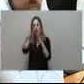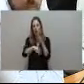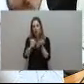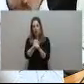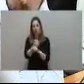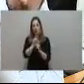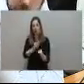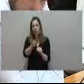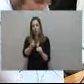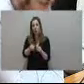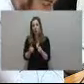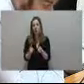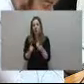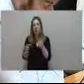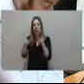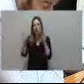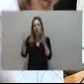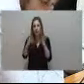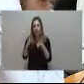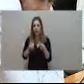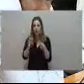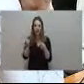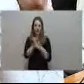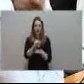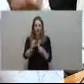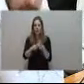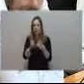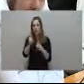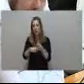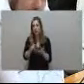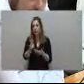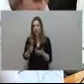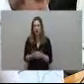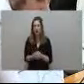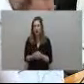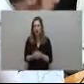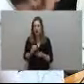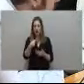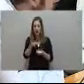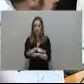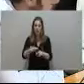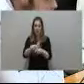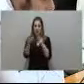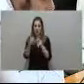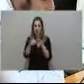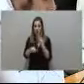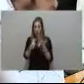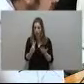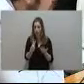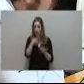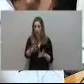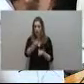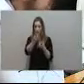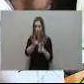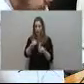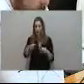prácticas irresponsables en materia de temporalidad, becas en lugar de contratos o bajos salarios. Las administraciones públicas deberían ser transparentes en cuanto a la información